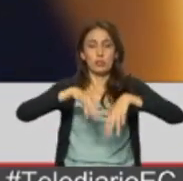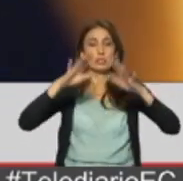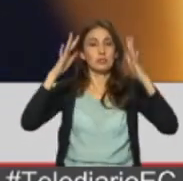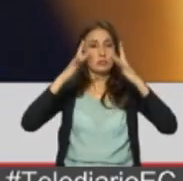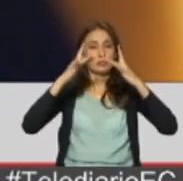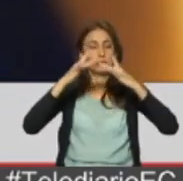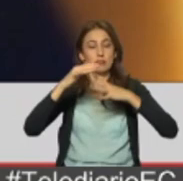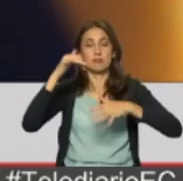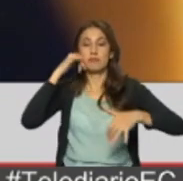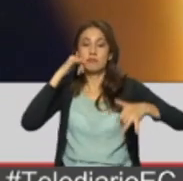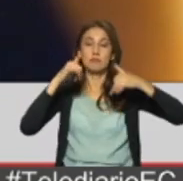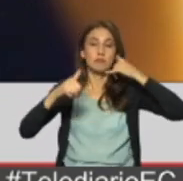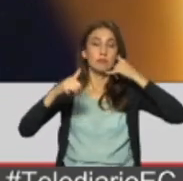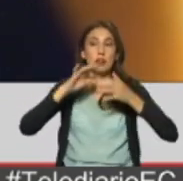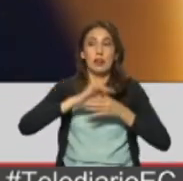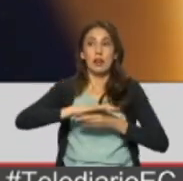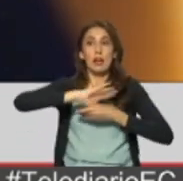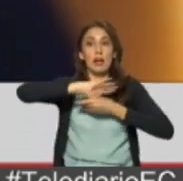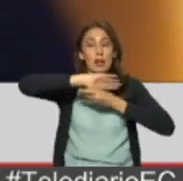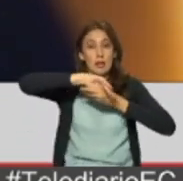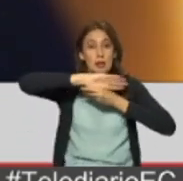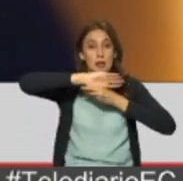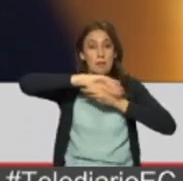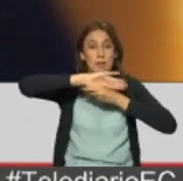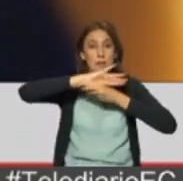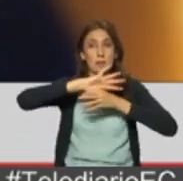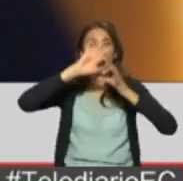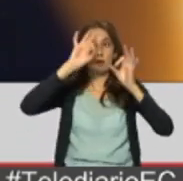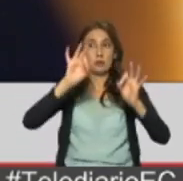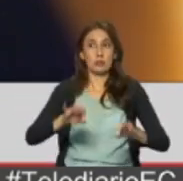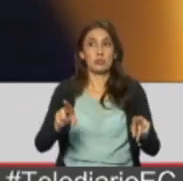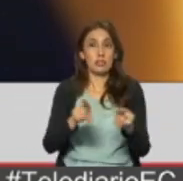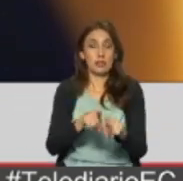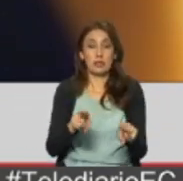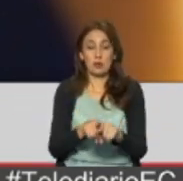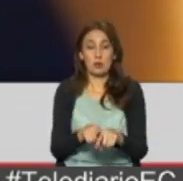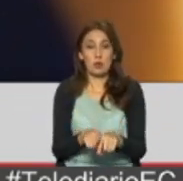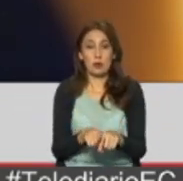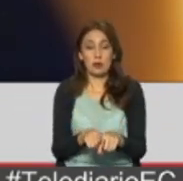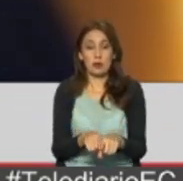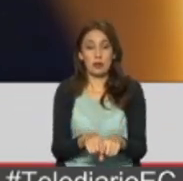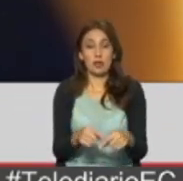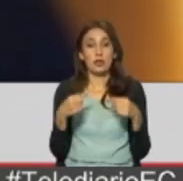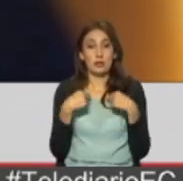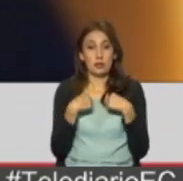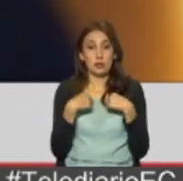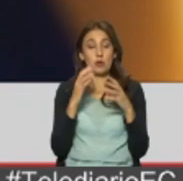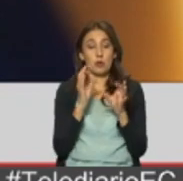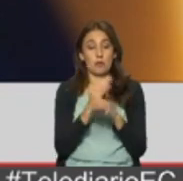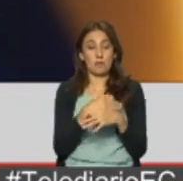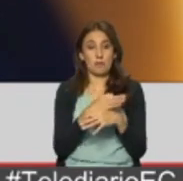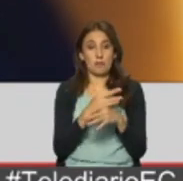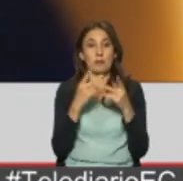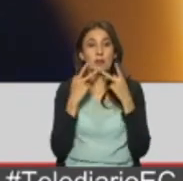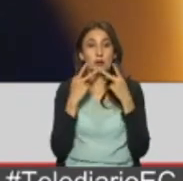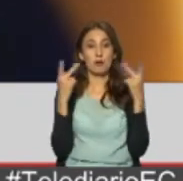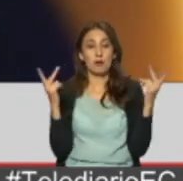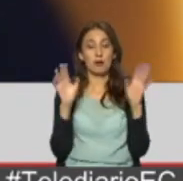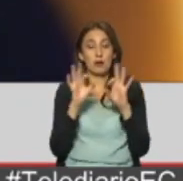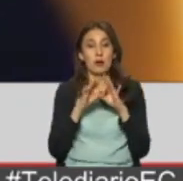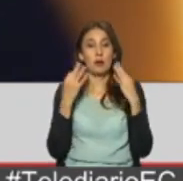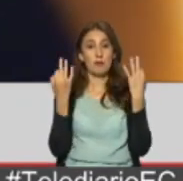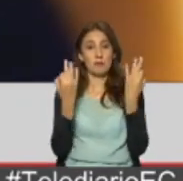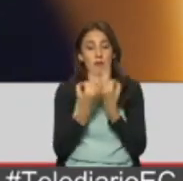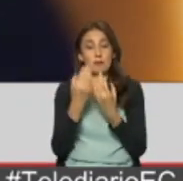Lamentablemente, las embajadas estamos exactamente en la misma situación. Tengo funcionarios diplomáticos con sus familias, con sus